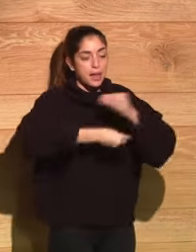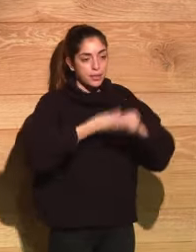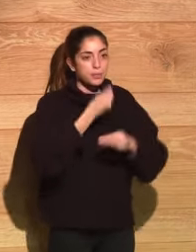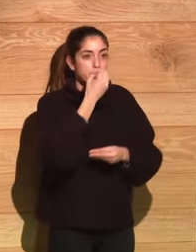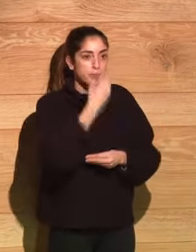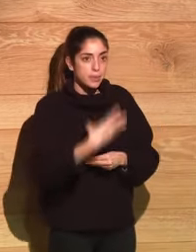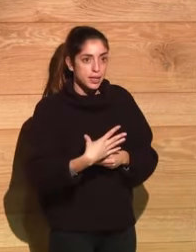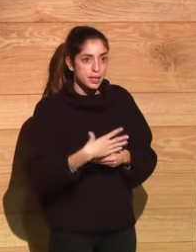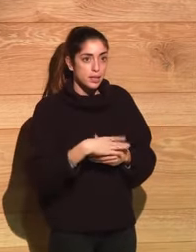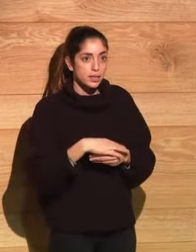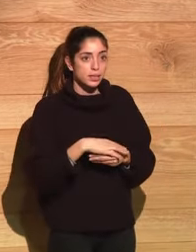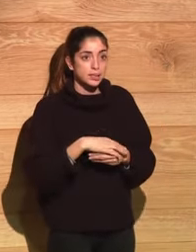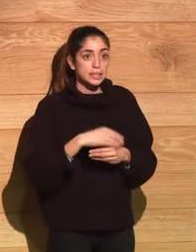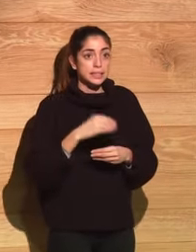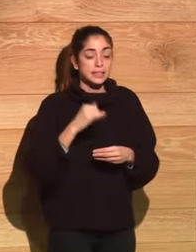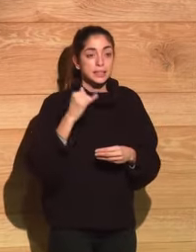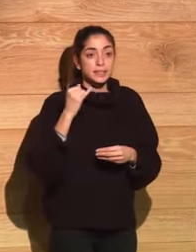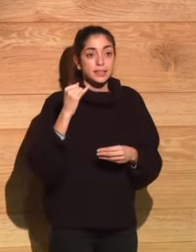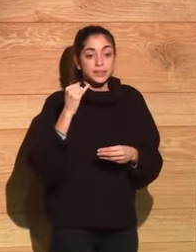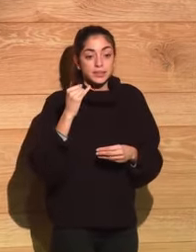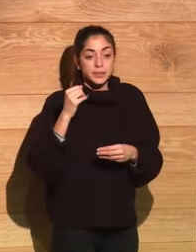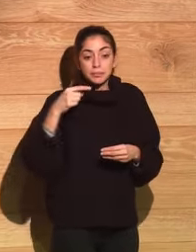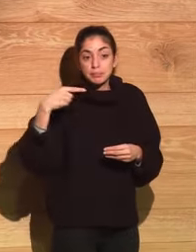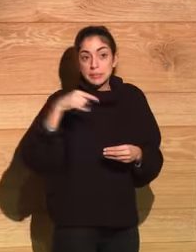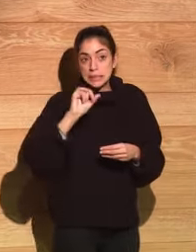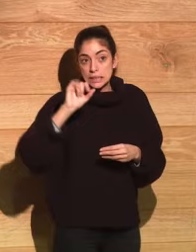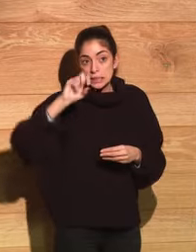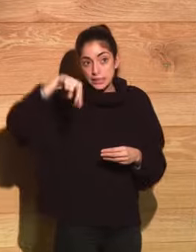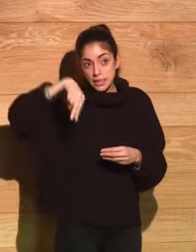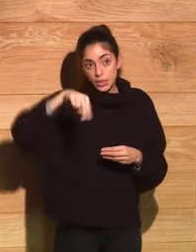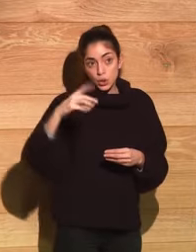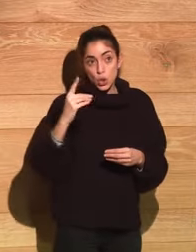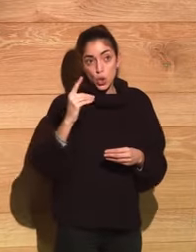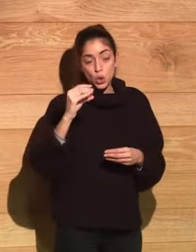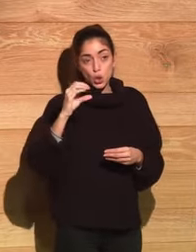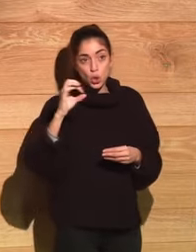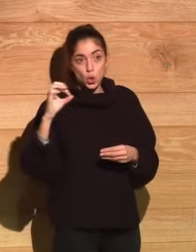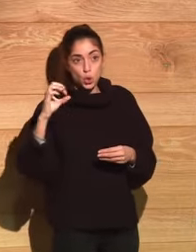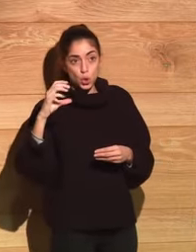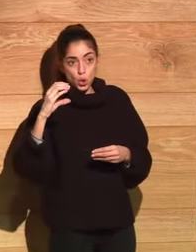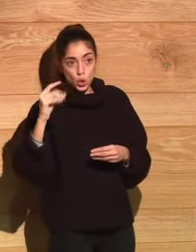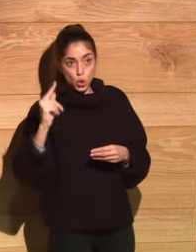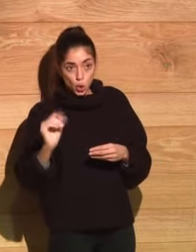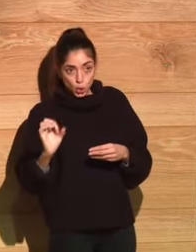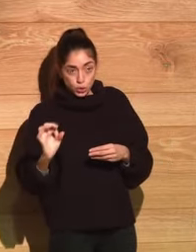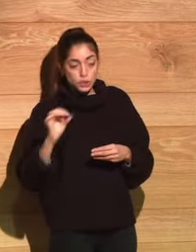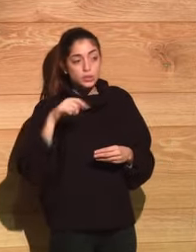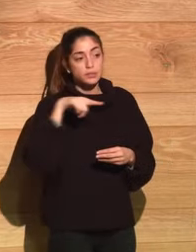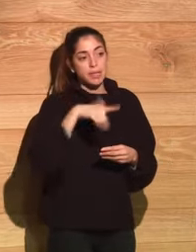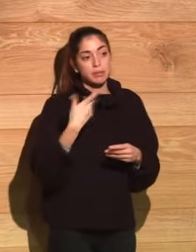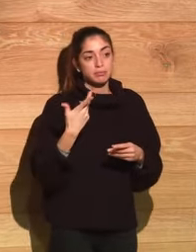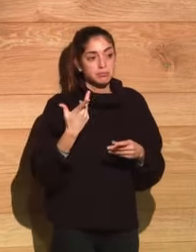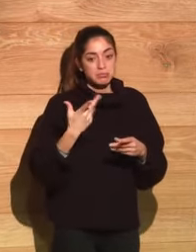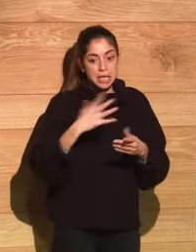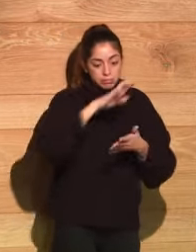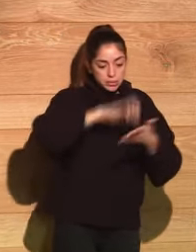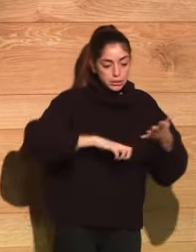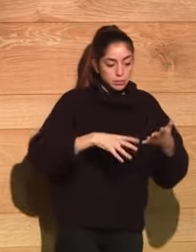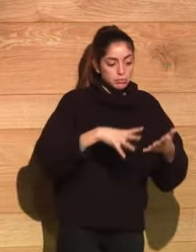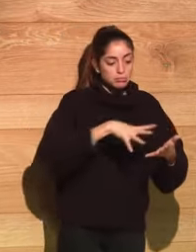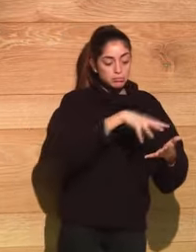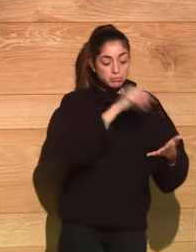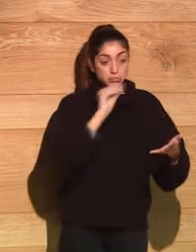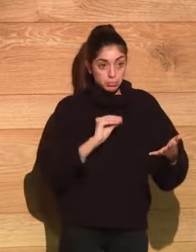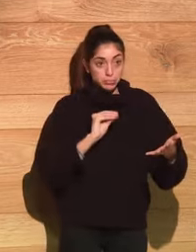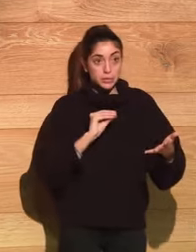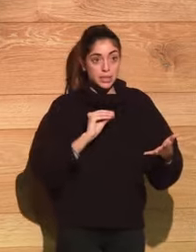Elliot Weinberger o Jean Dodge o de muchísimos otros como Guy Davenport, ha sido coger el texto y meterlo en la vida. O sea, sin más.